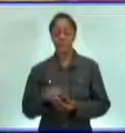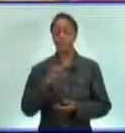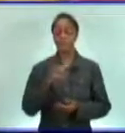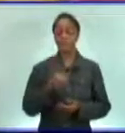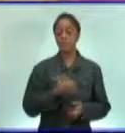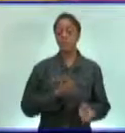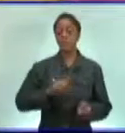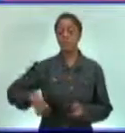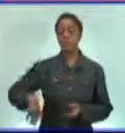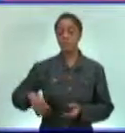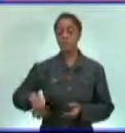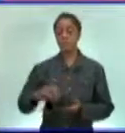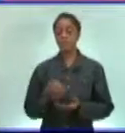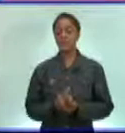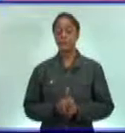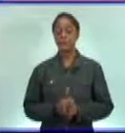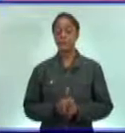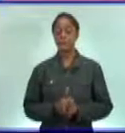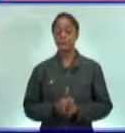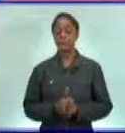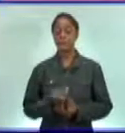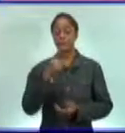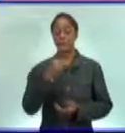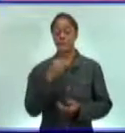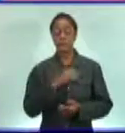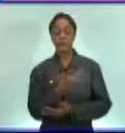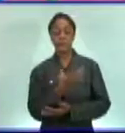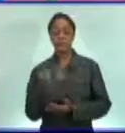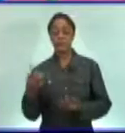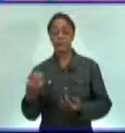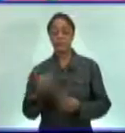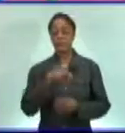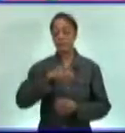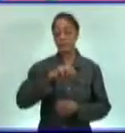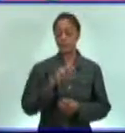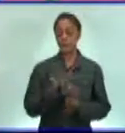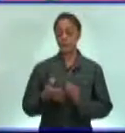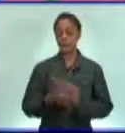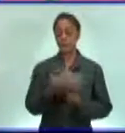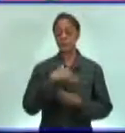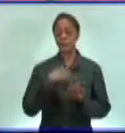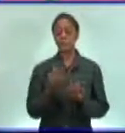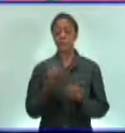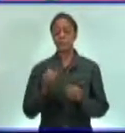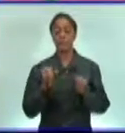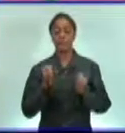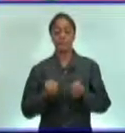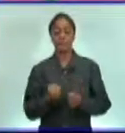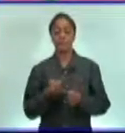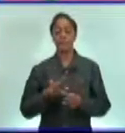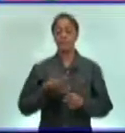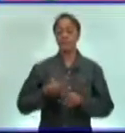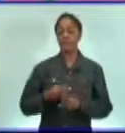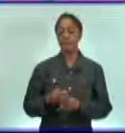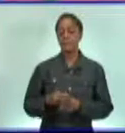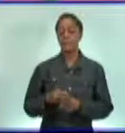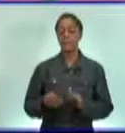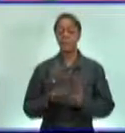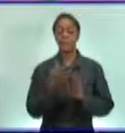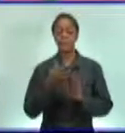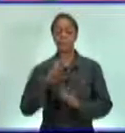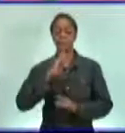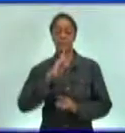eliminar los desechos. En las células vegetales, la membrana está recubierta por una capa rígida, llamada pared